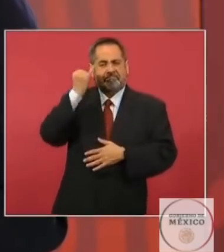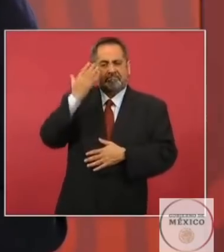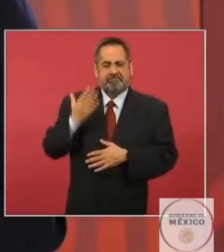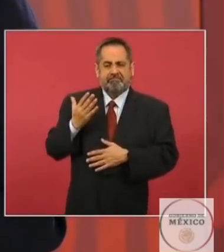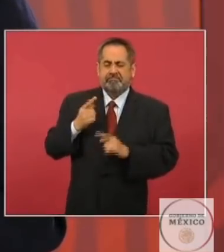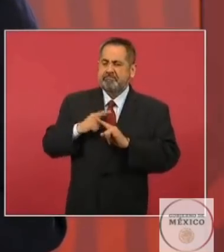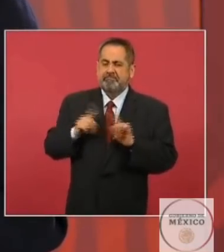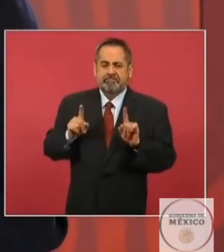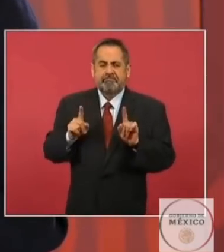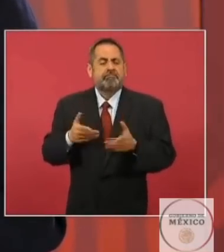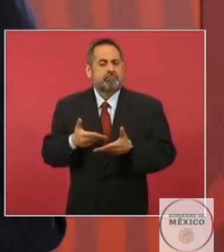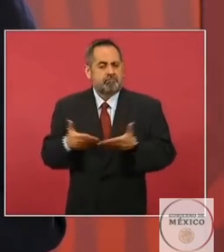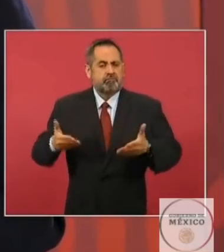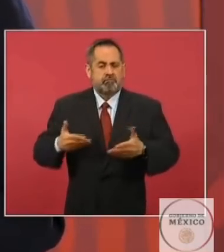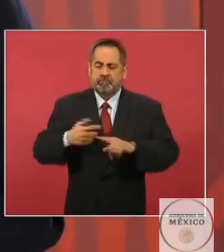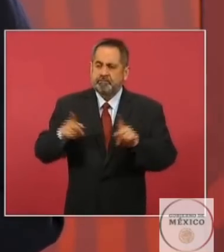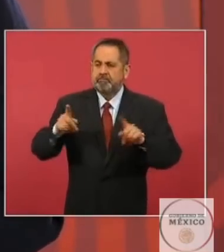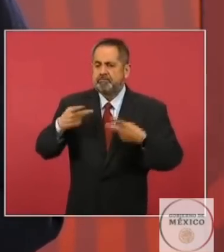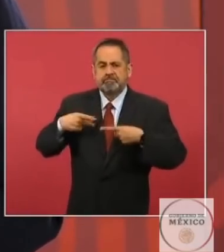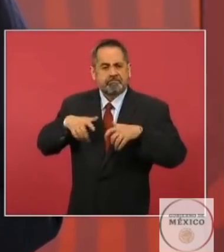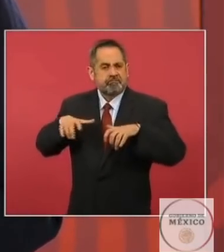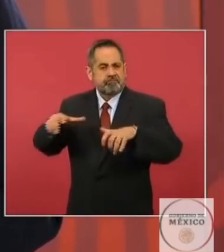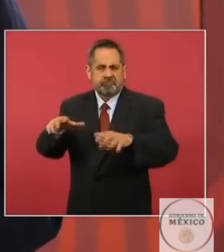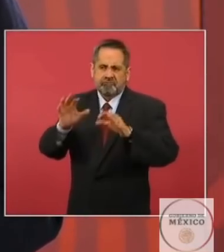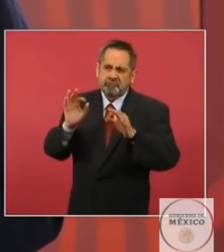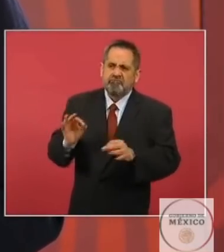un gran país, un gran pueblo.